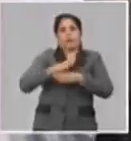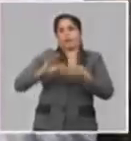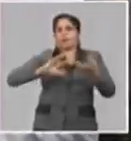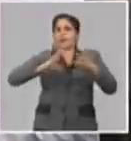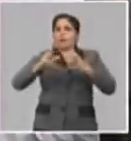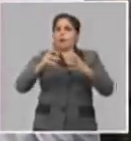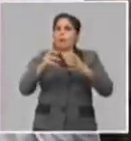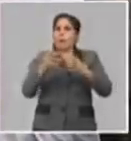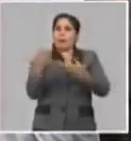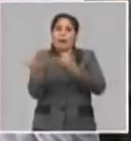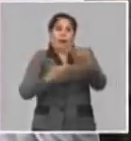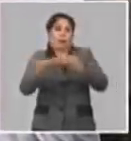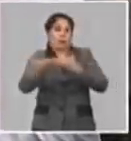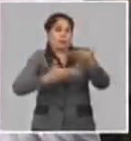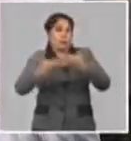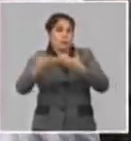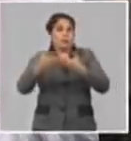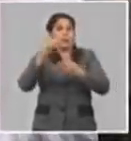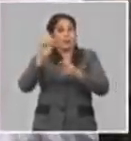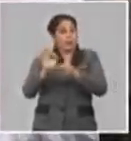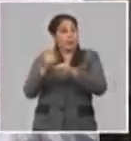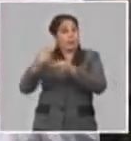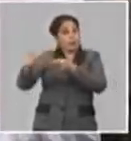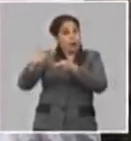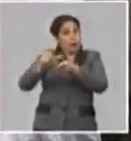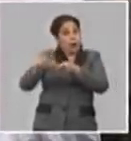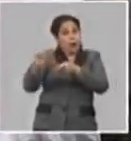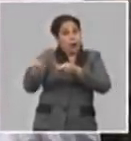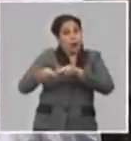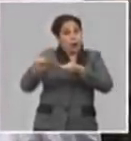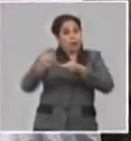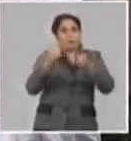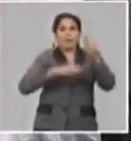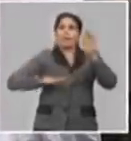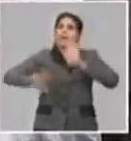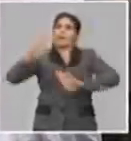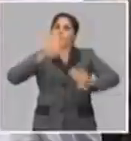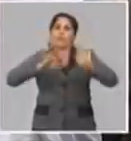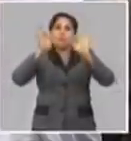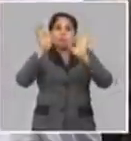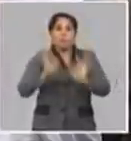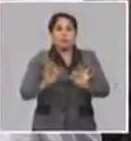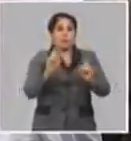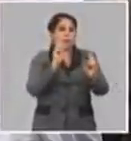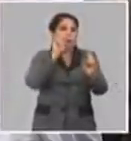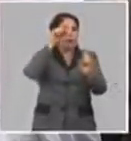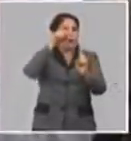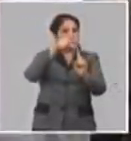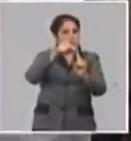la comercialización de productos agropecuarios y defender un principio que es que